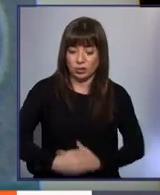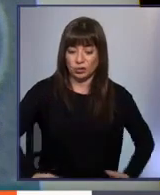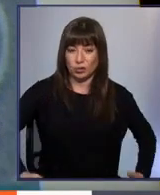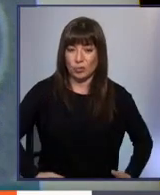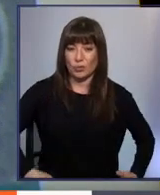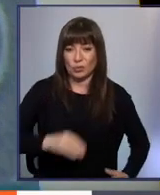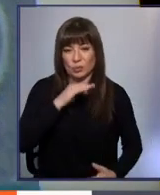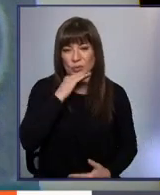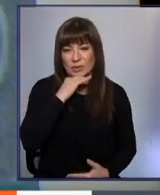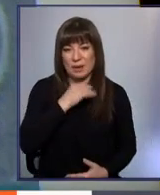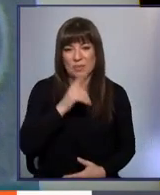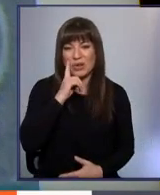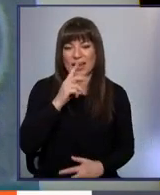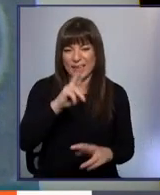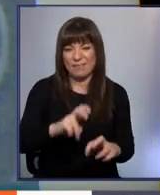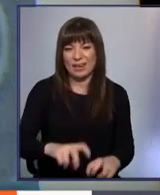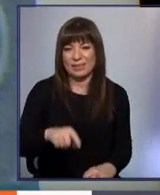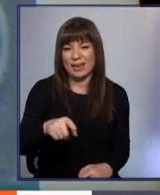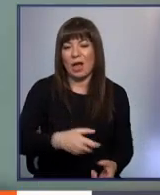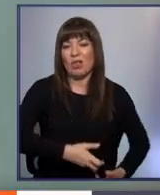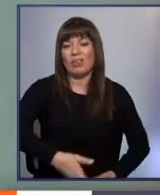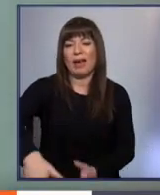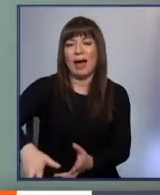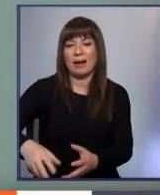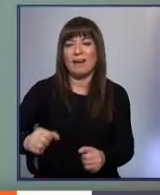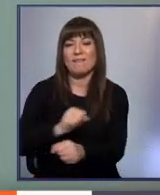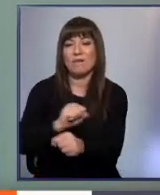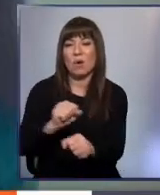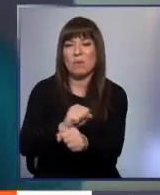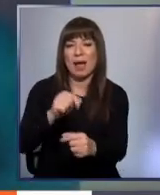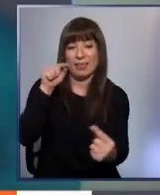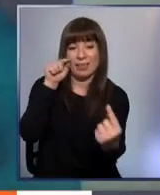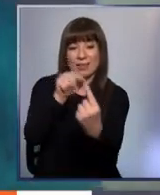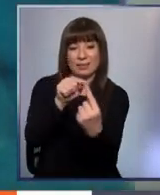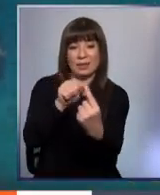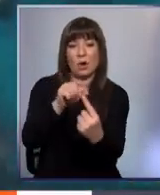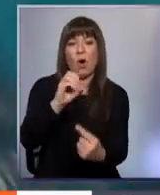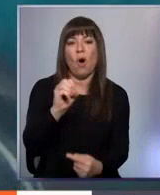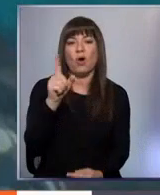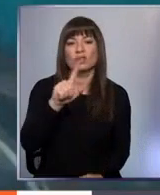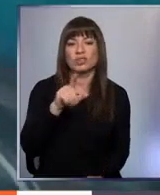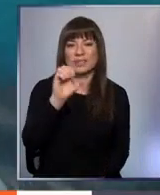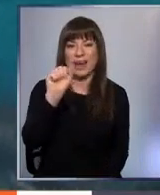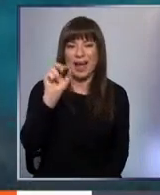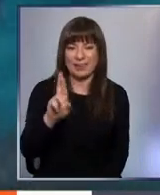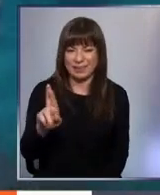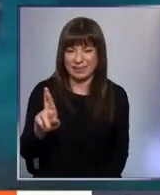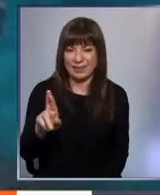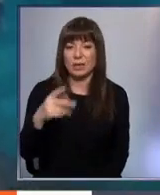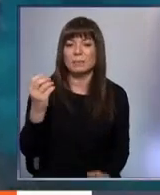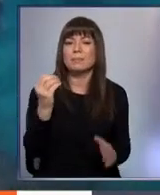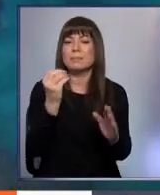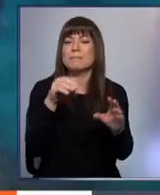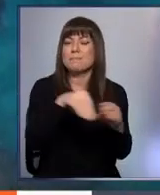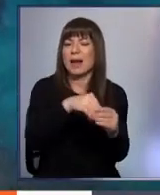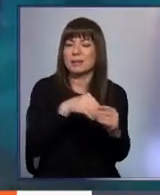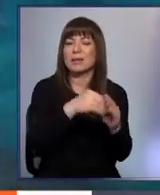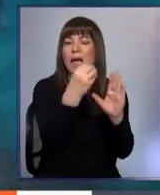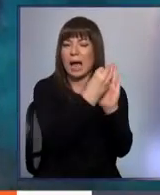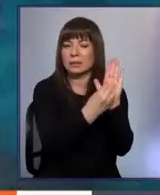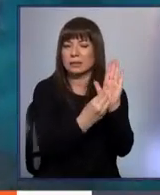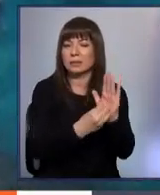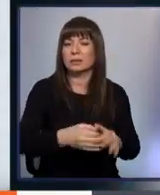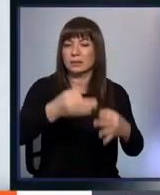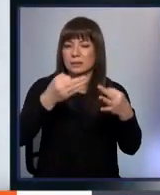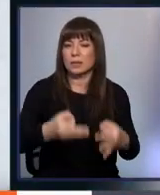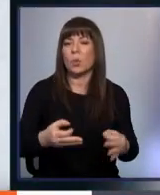es investigado de haber dejado la bomba que tenía como destinatario Oscar Landerreche son parte de los antecedentes que permitieron asegurar la